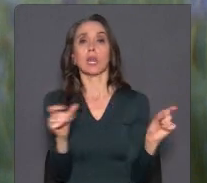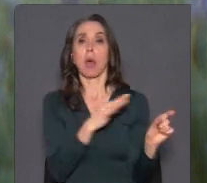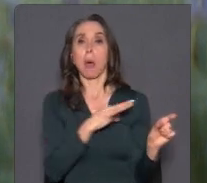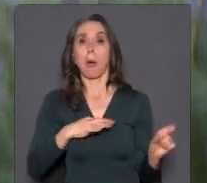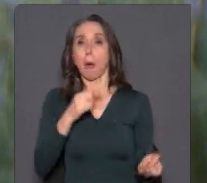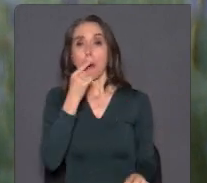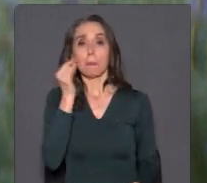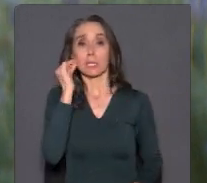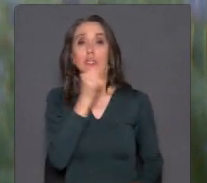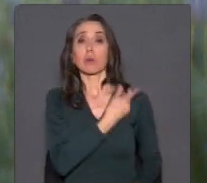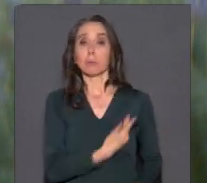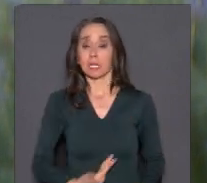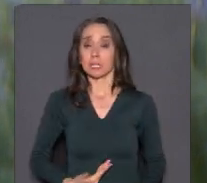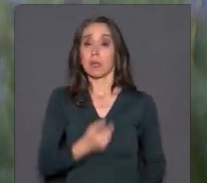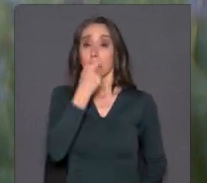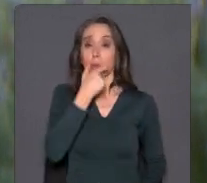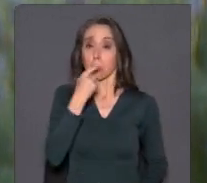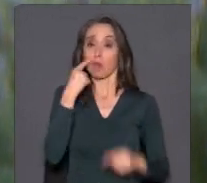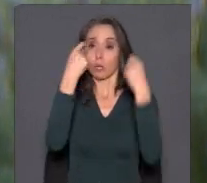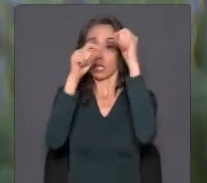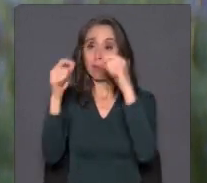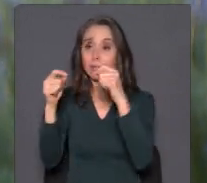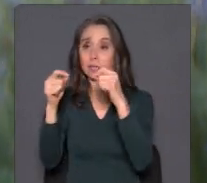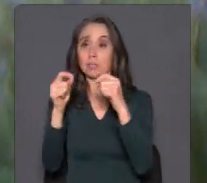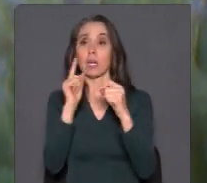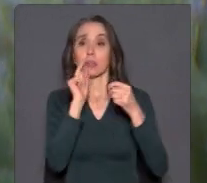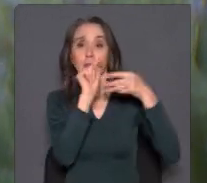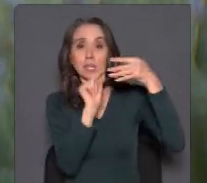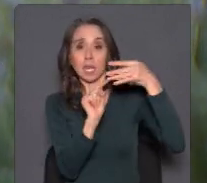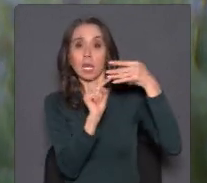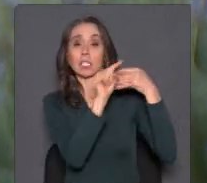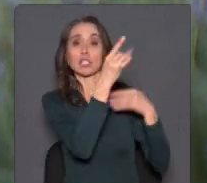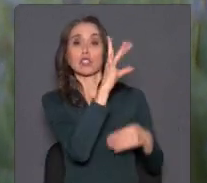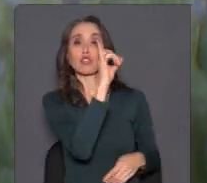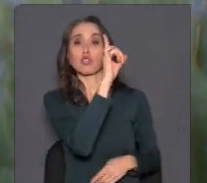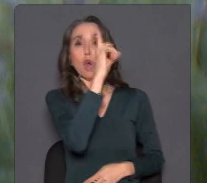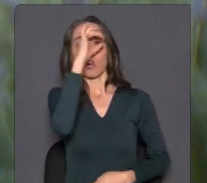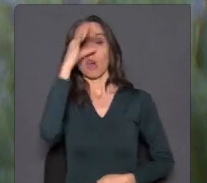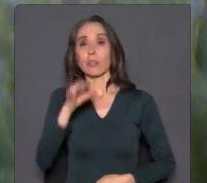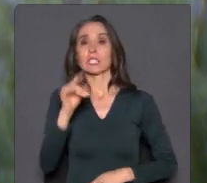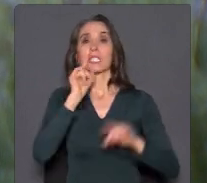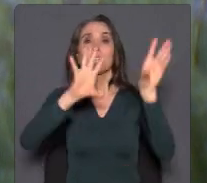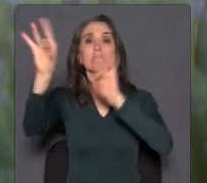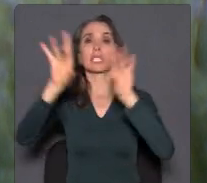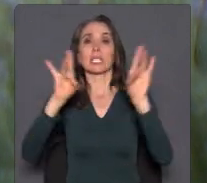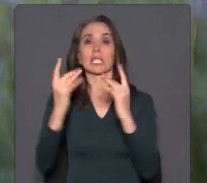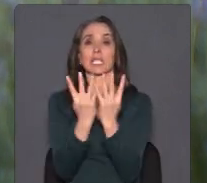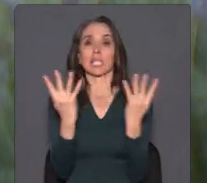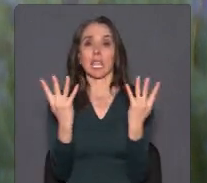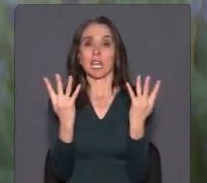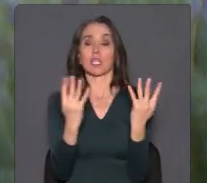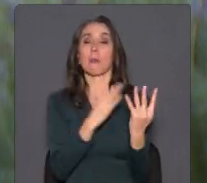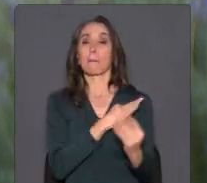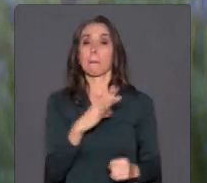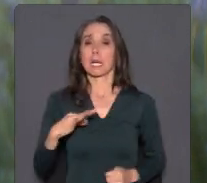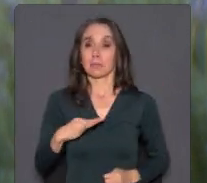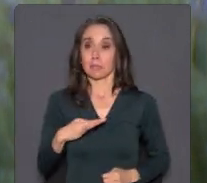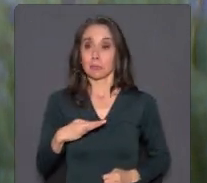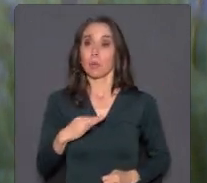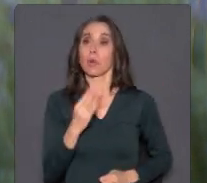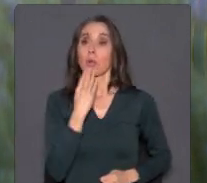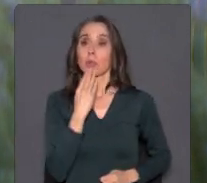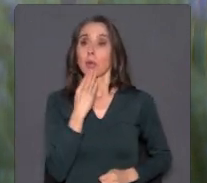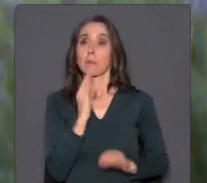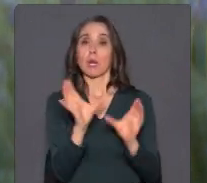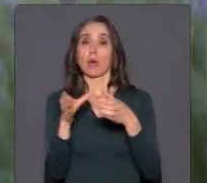por lo tanto él tiene la facultad y la atribución exclusiva de determinar la configuración tanto de su gabinete como de su